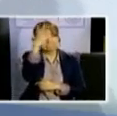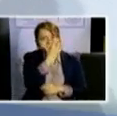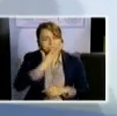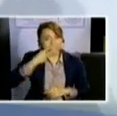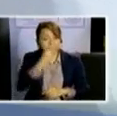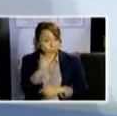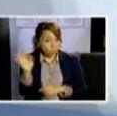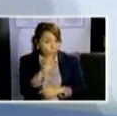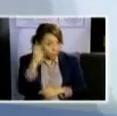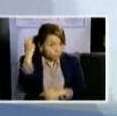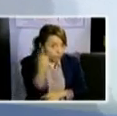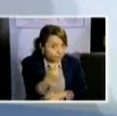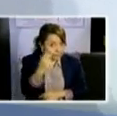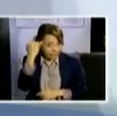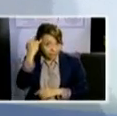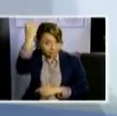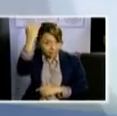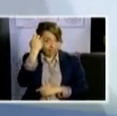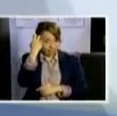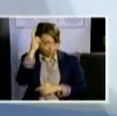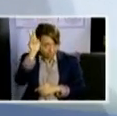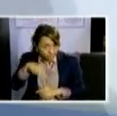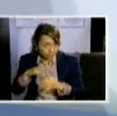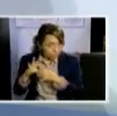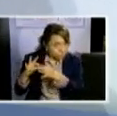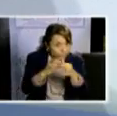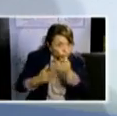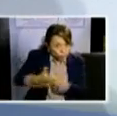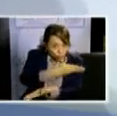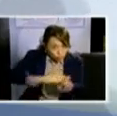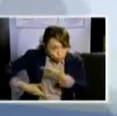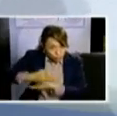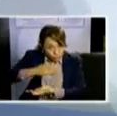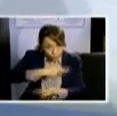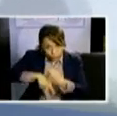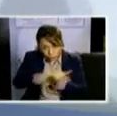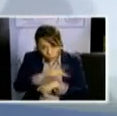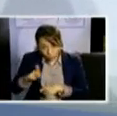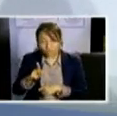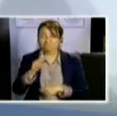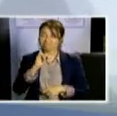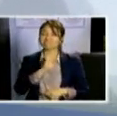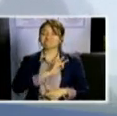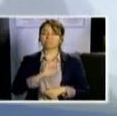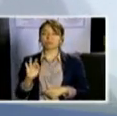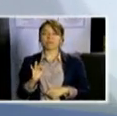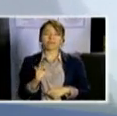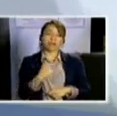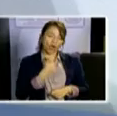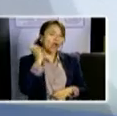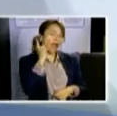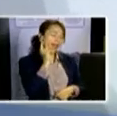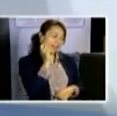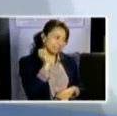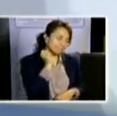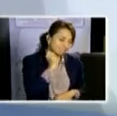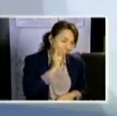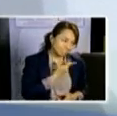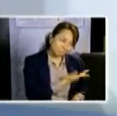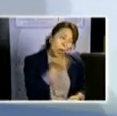camino, estaremos. Yo espero que esta no sea la última llamada, mi estimada senadora, porque estoy segura que podremos nosotros al menos